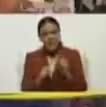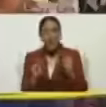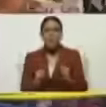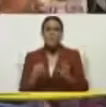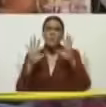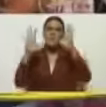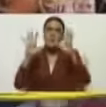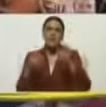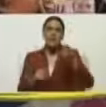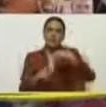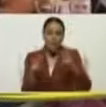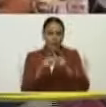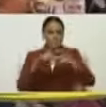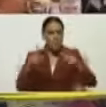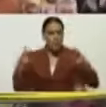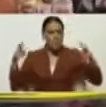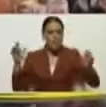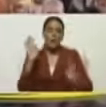prosperidad, crecimiento